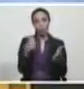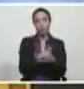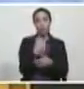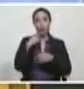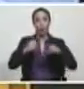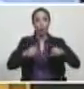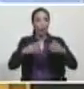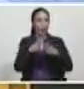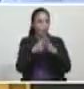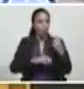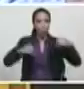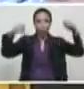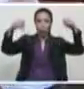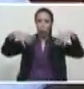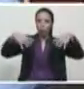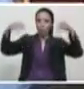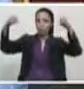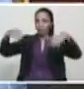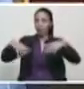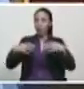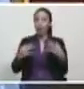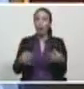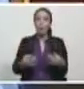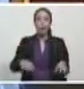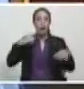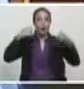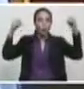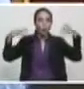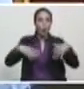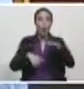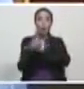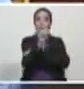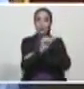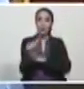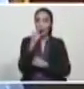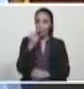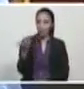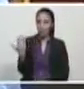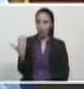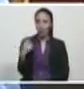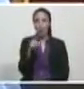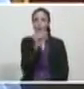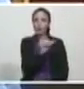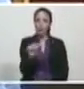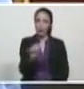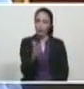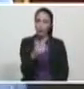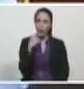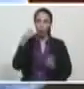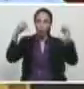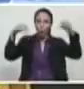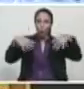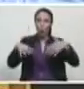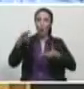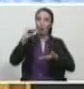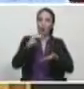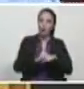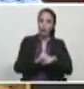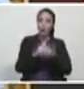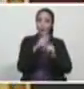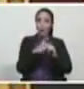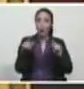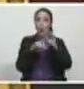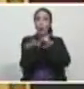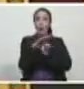Restablecimos el cuerpo eléctrico del país hace una semana, un poco más de una semana. Pero los últimos días,